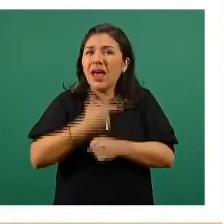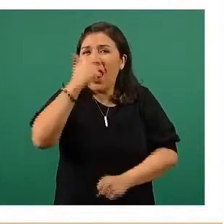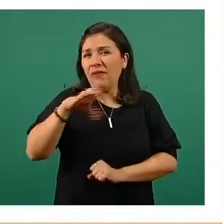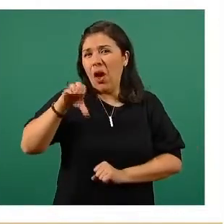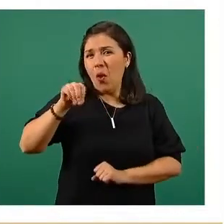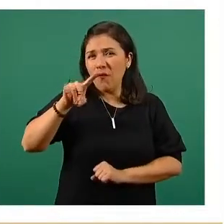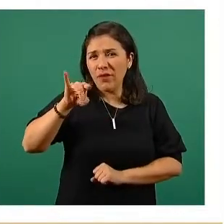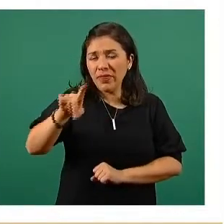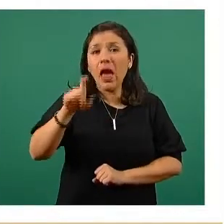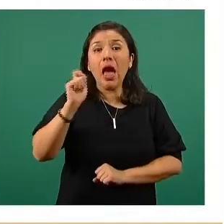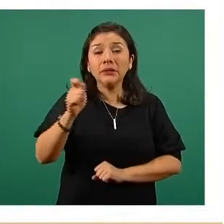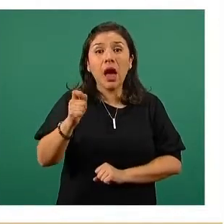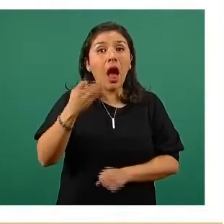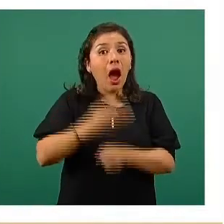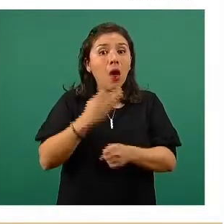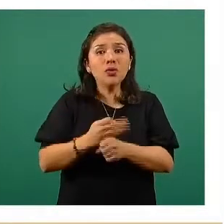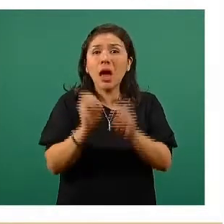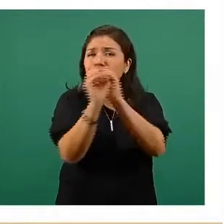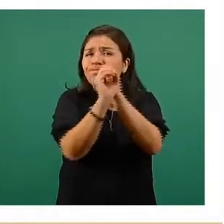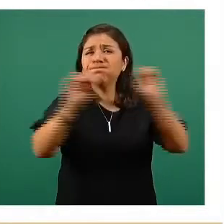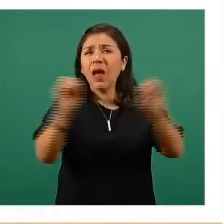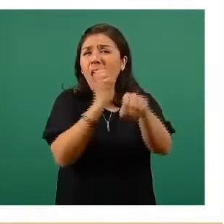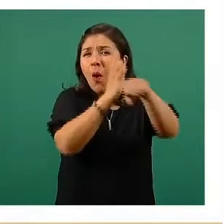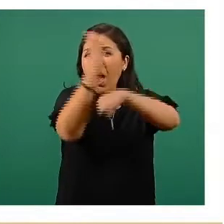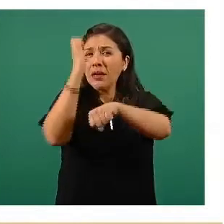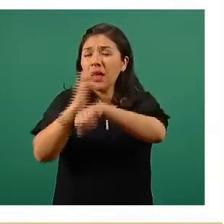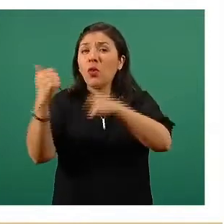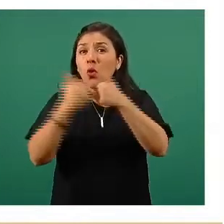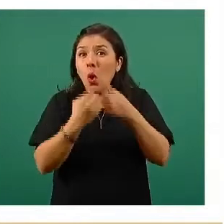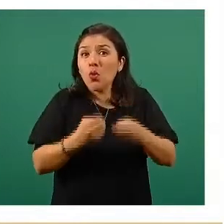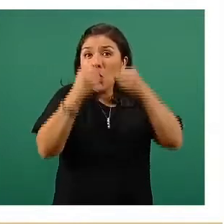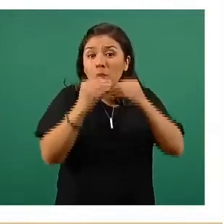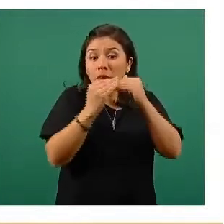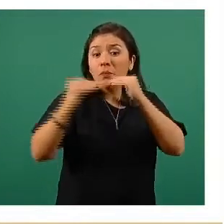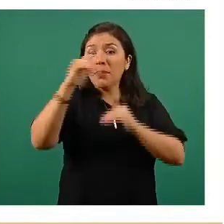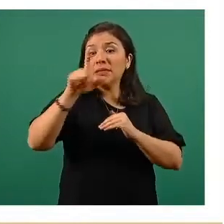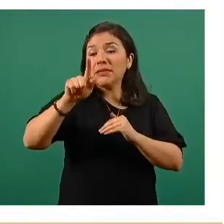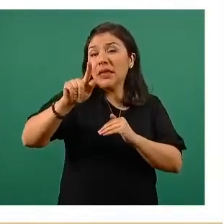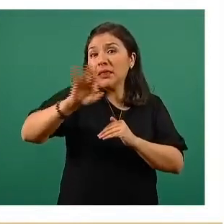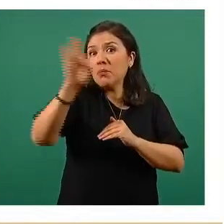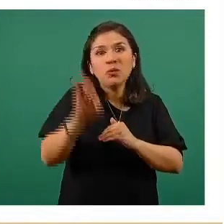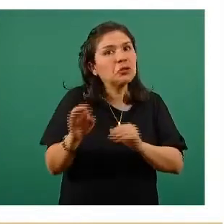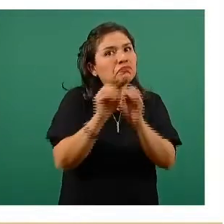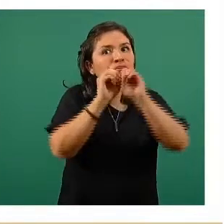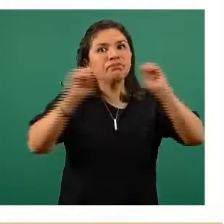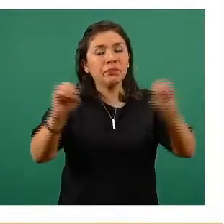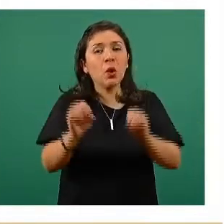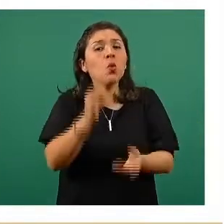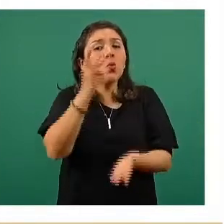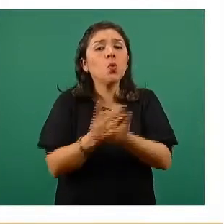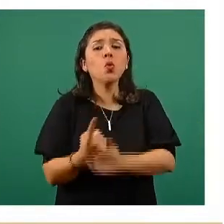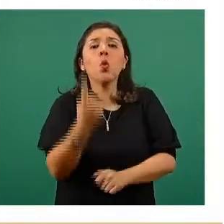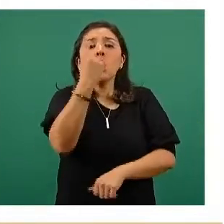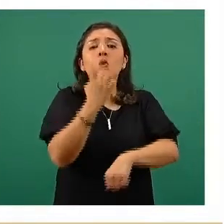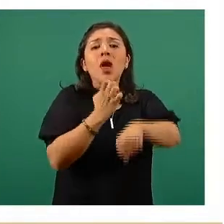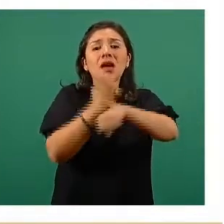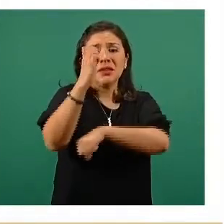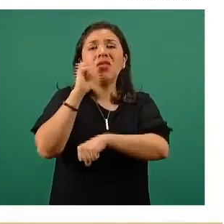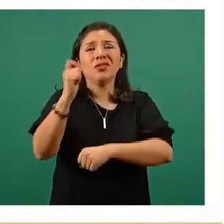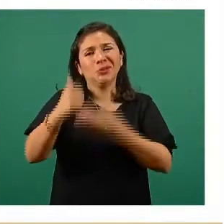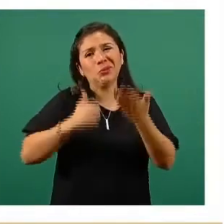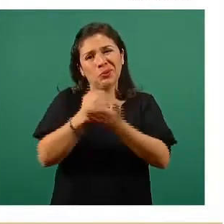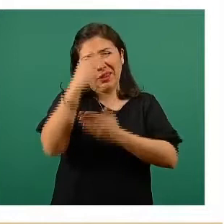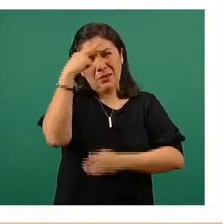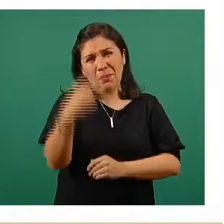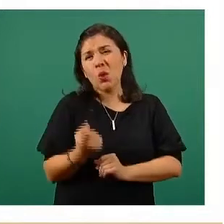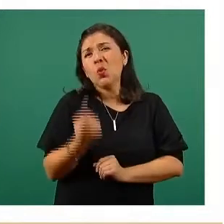donde no tenemos ni una sola entidad con una ocupación arriba del 70%, y tan solo en una entidad federativa que es la Ciudad